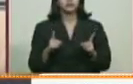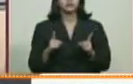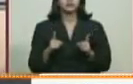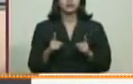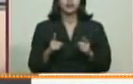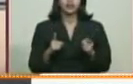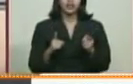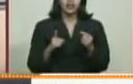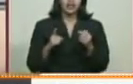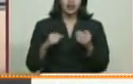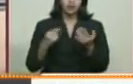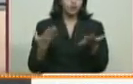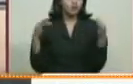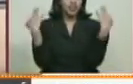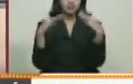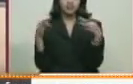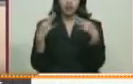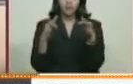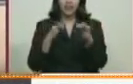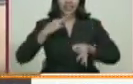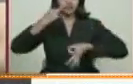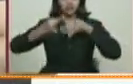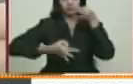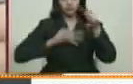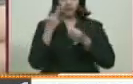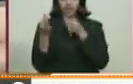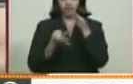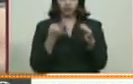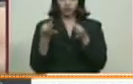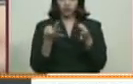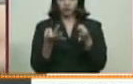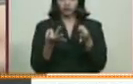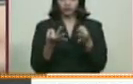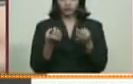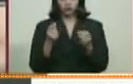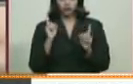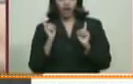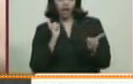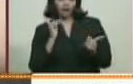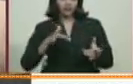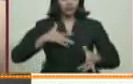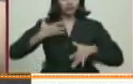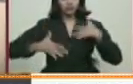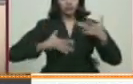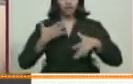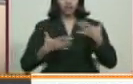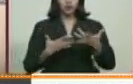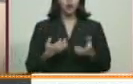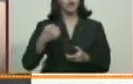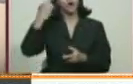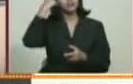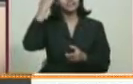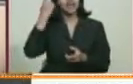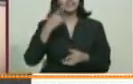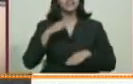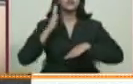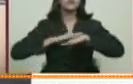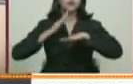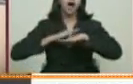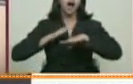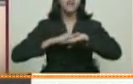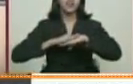fueron más allá de una simple declaración. Yo a veces siento que cuando saben, se saben culpables, admiten los